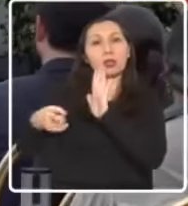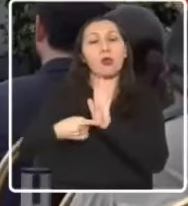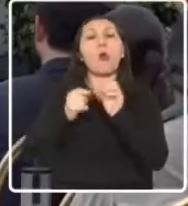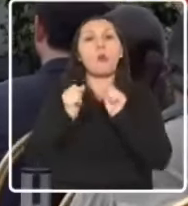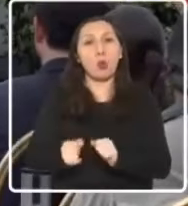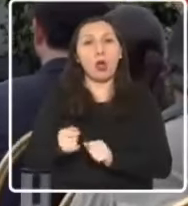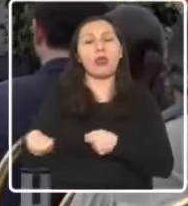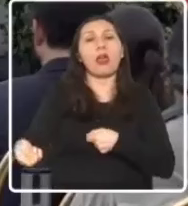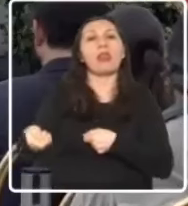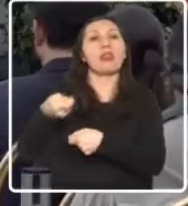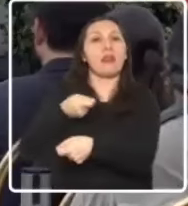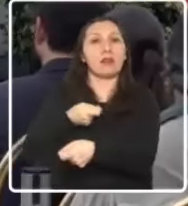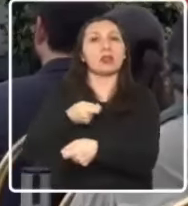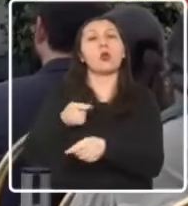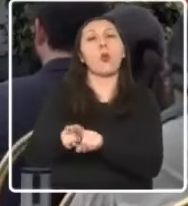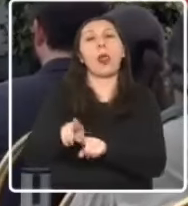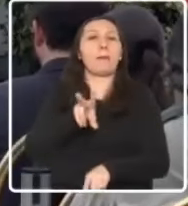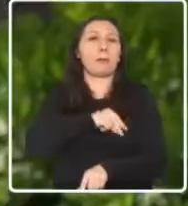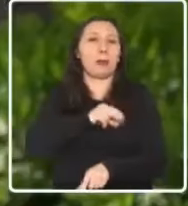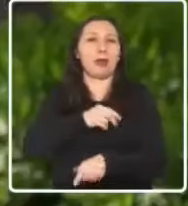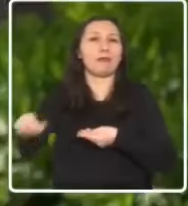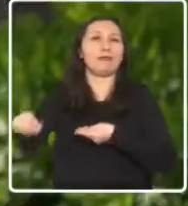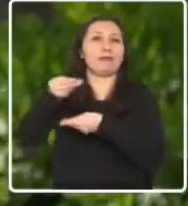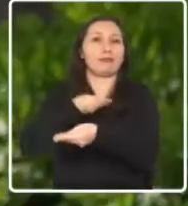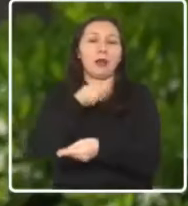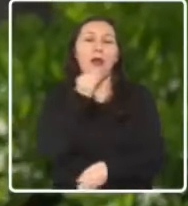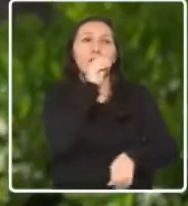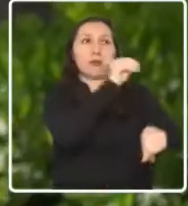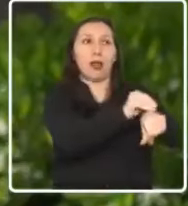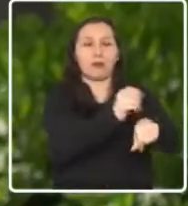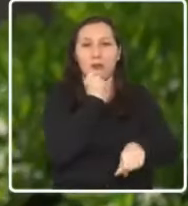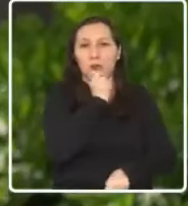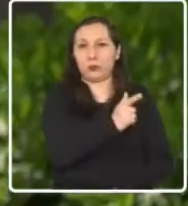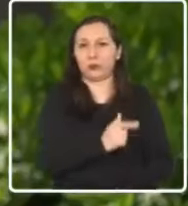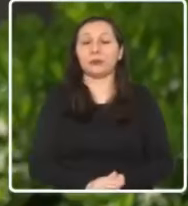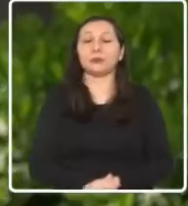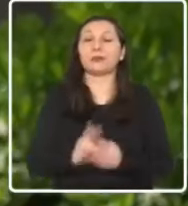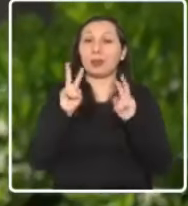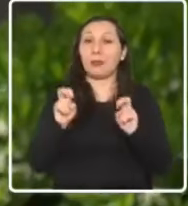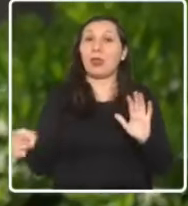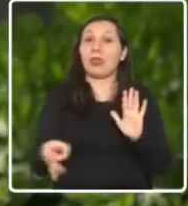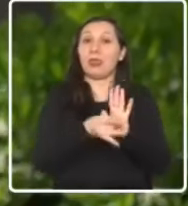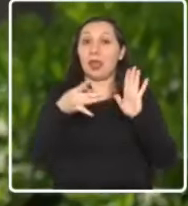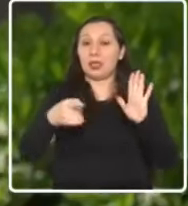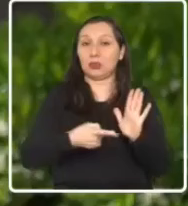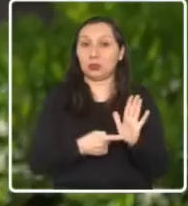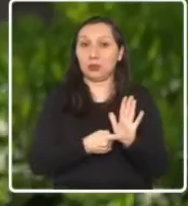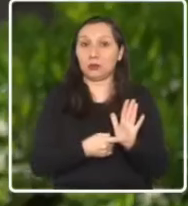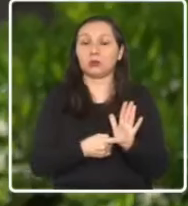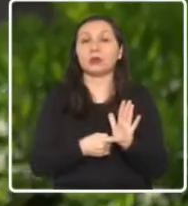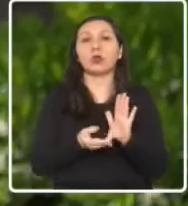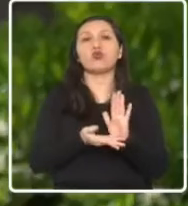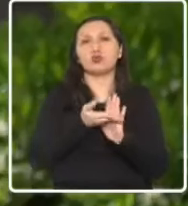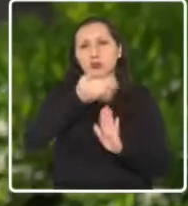una retribución o una recompensa por ese hecho. En materia de delitos tributarios, se